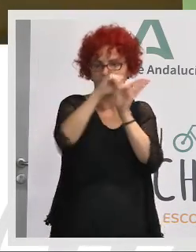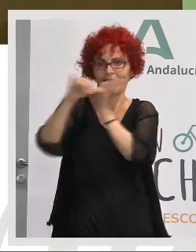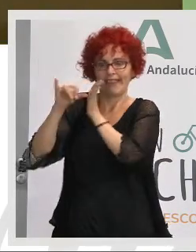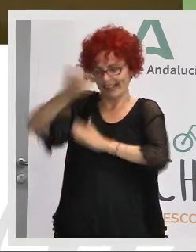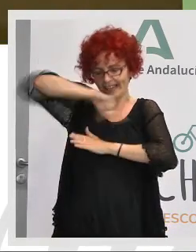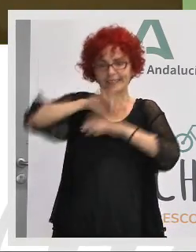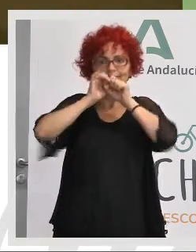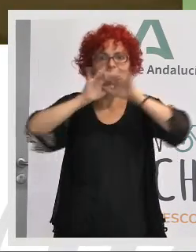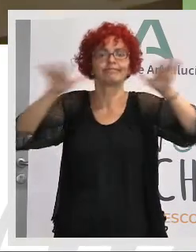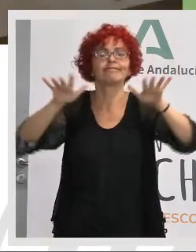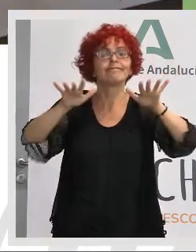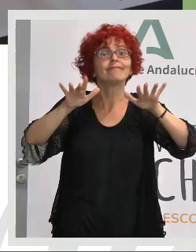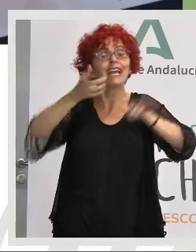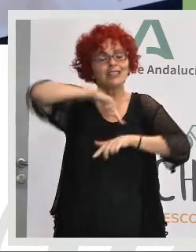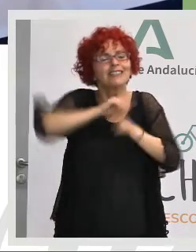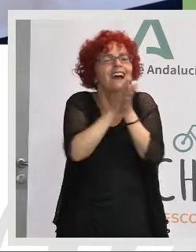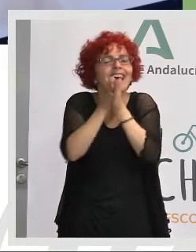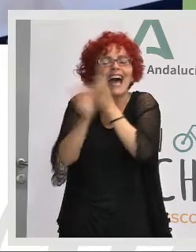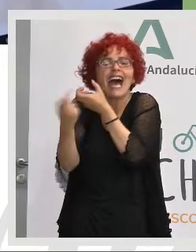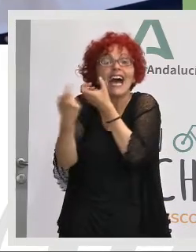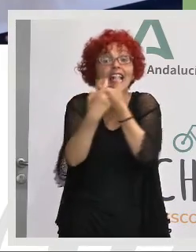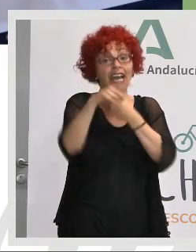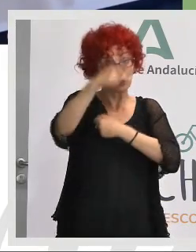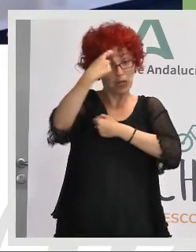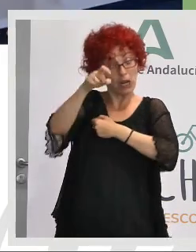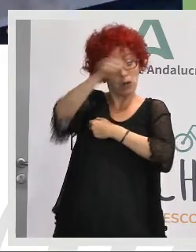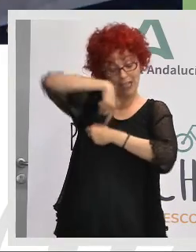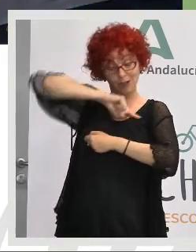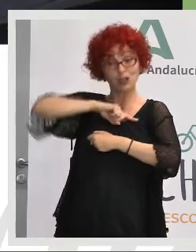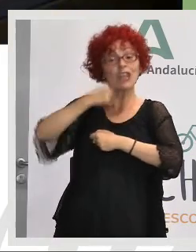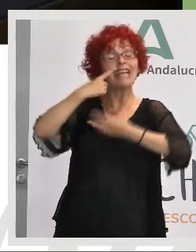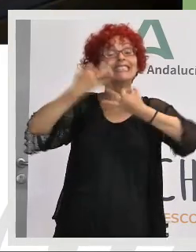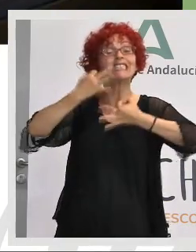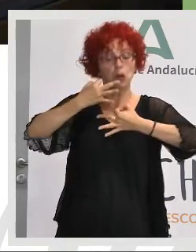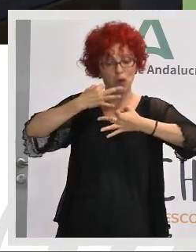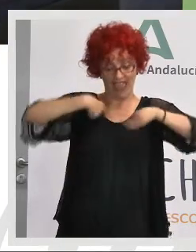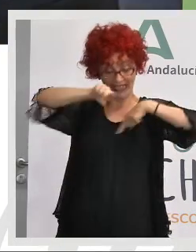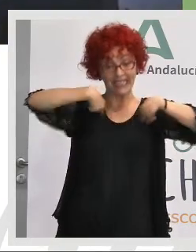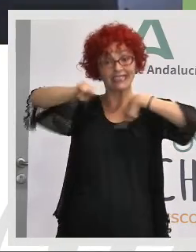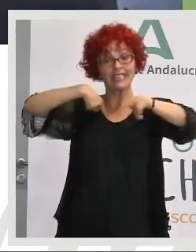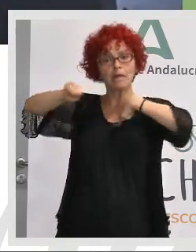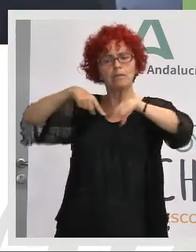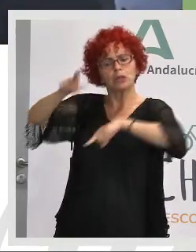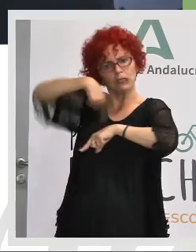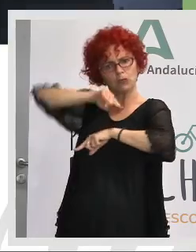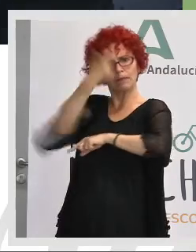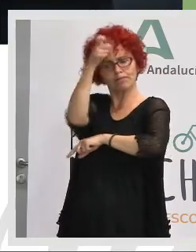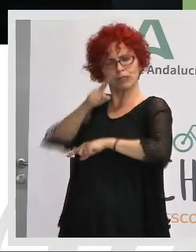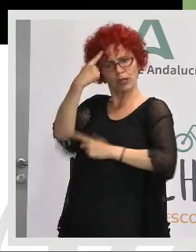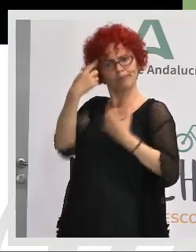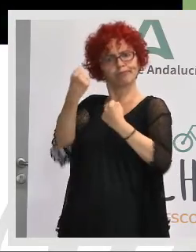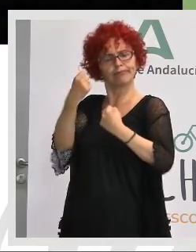¡Eh! Recuerda la seguridad vial. La Asociación Aisleme colabora en nuestra aula transmitiendo su experto conocimiento del tema.